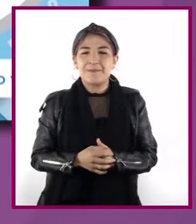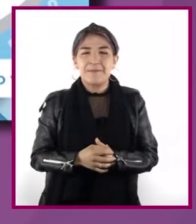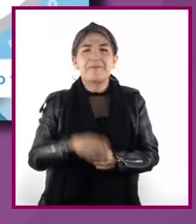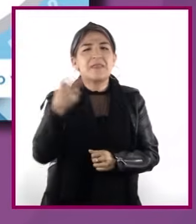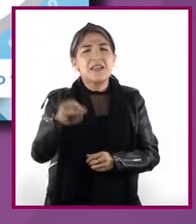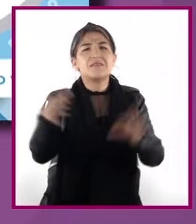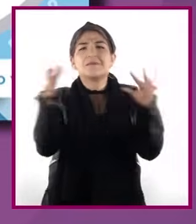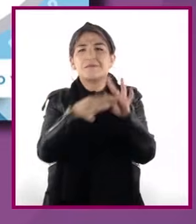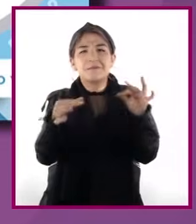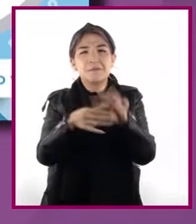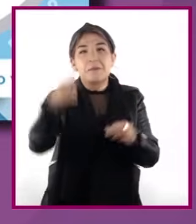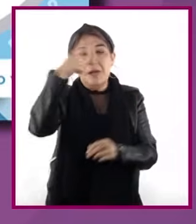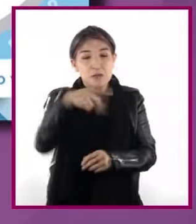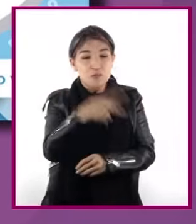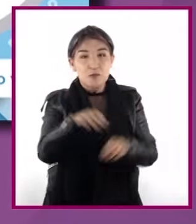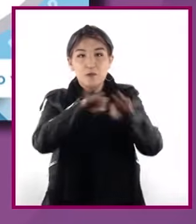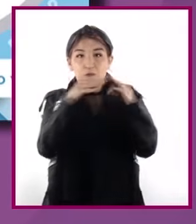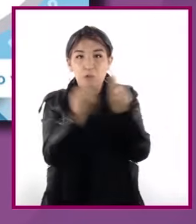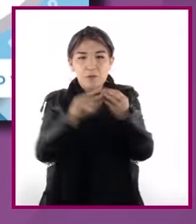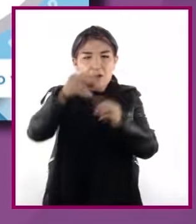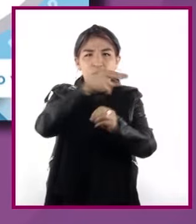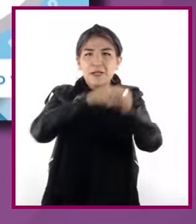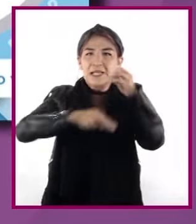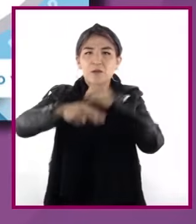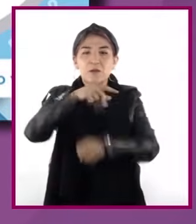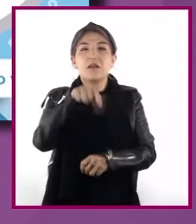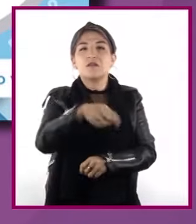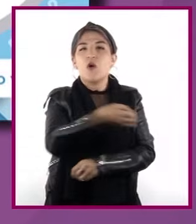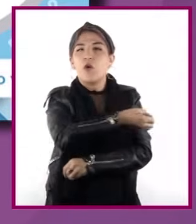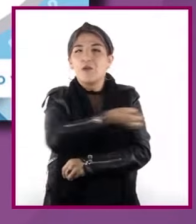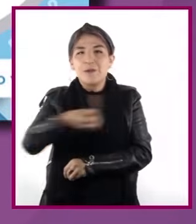Todo esto hace que mi arreglo molecular sea muy ordenado.